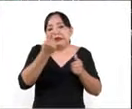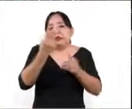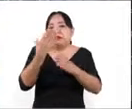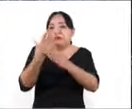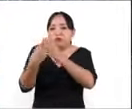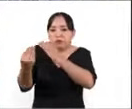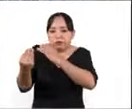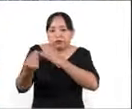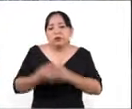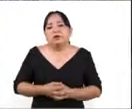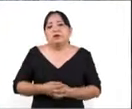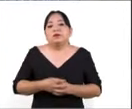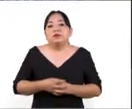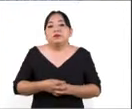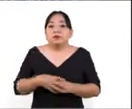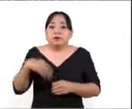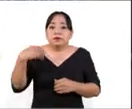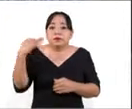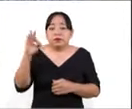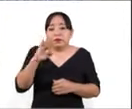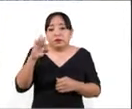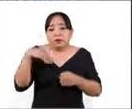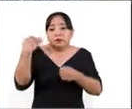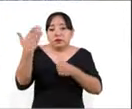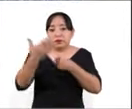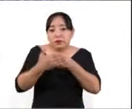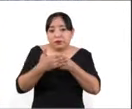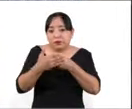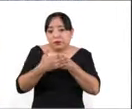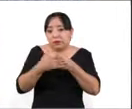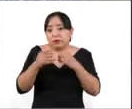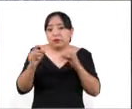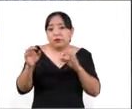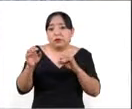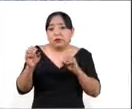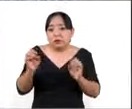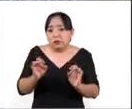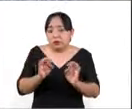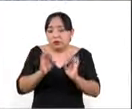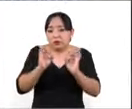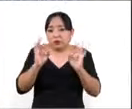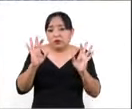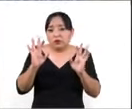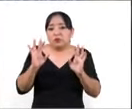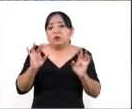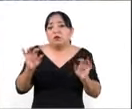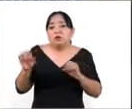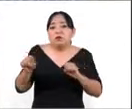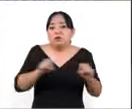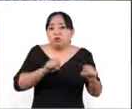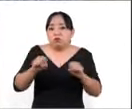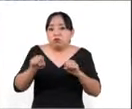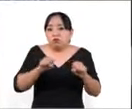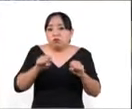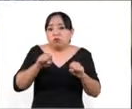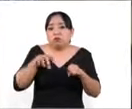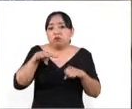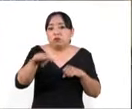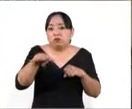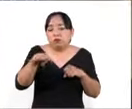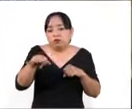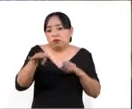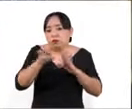tiembla nuevamente, ¿se podría hacer esta o podrían poner a consideración que este día nada más sea